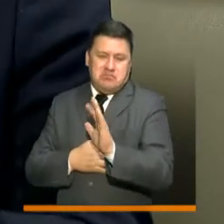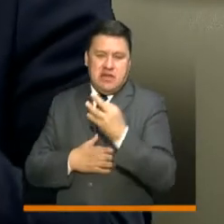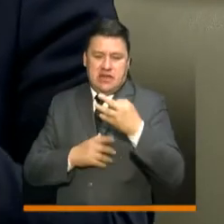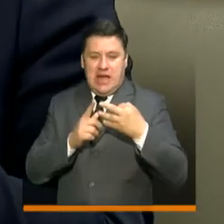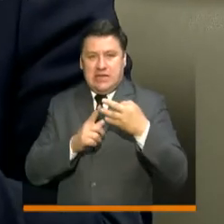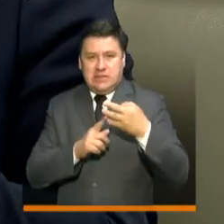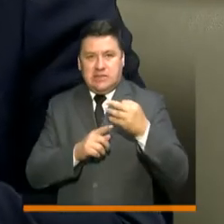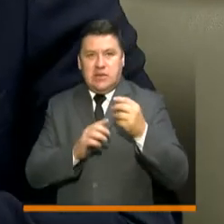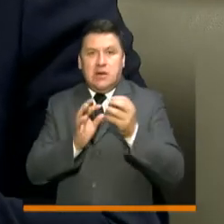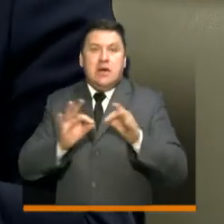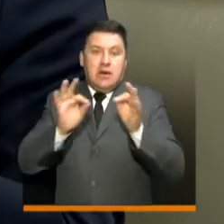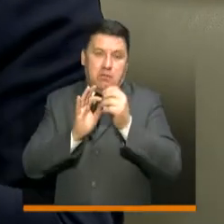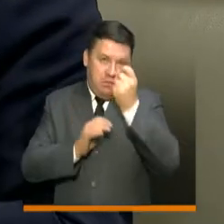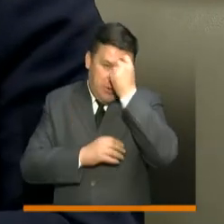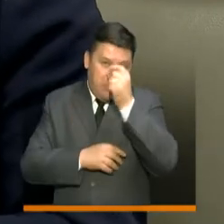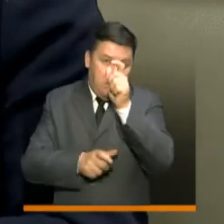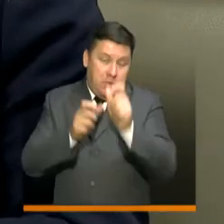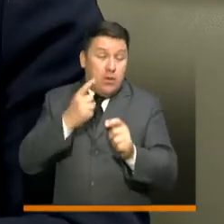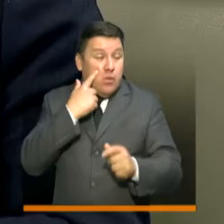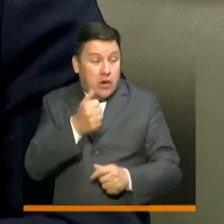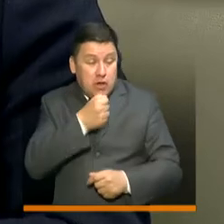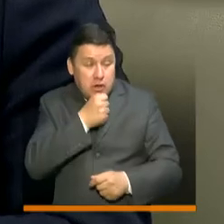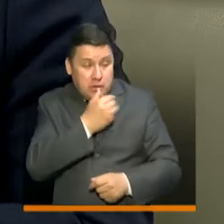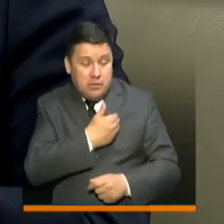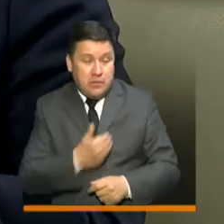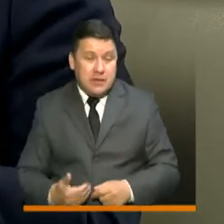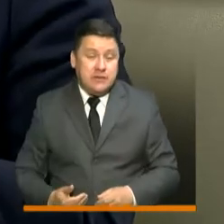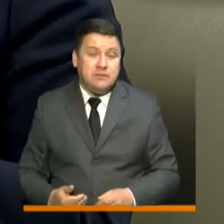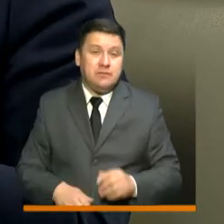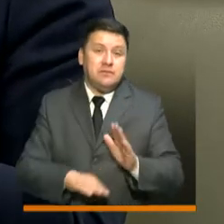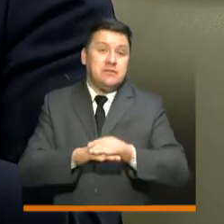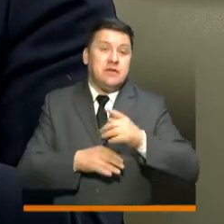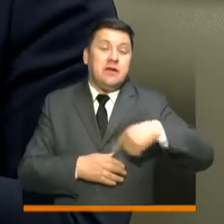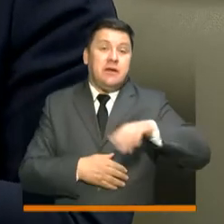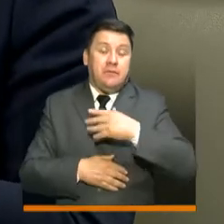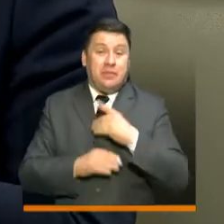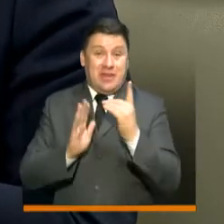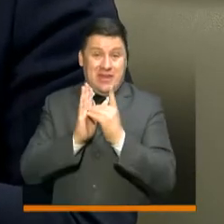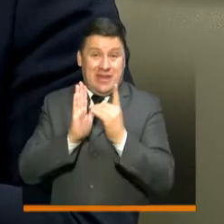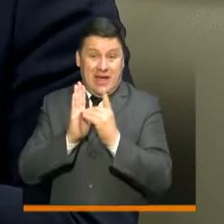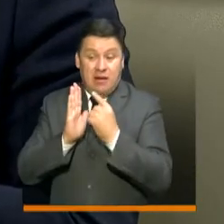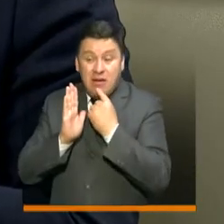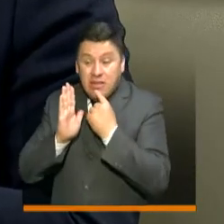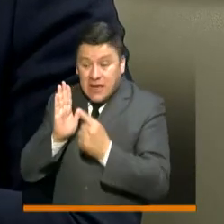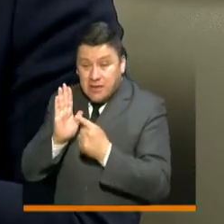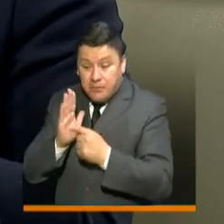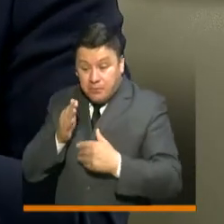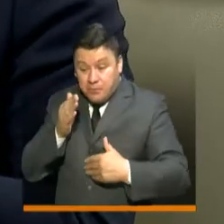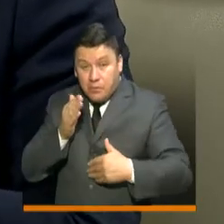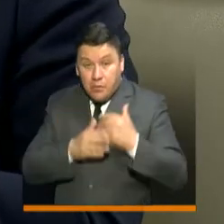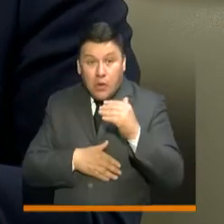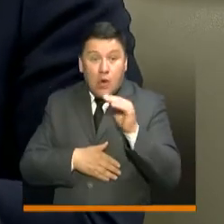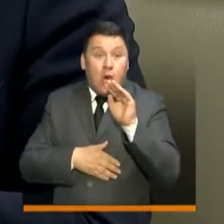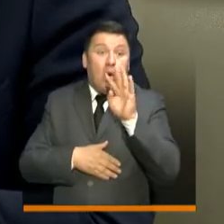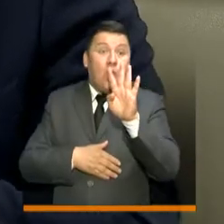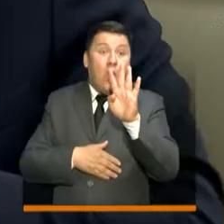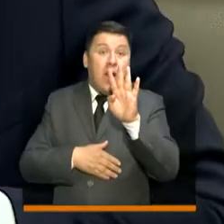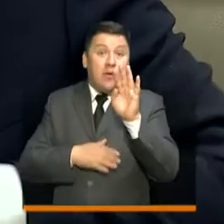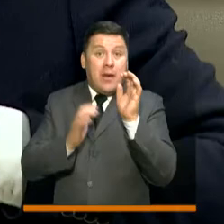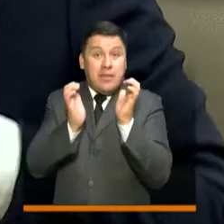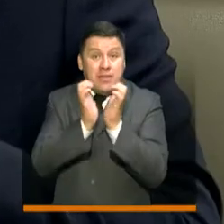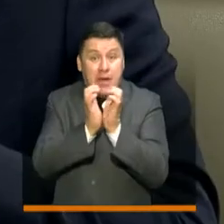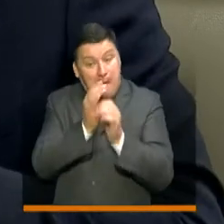que en este momento están vigentes y una muy buena noticia presidente es que el decreto contempla que a partir del 4 de mayo